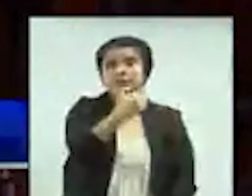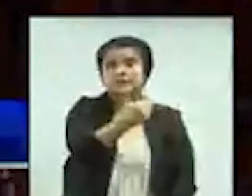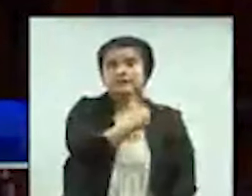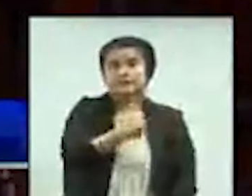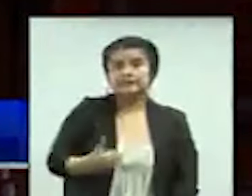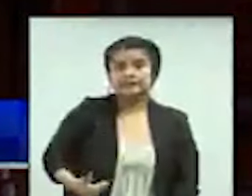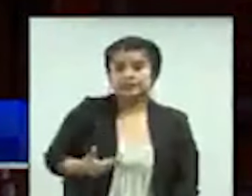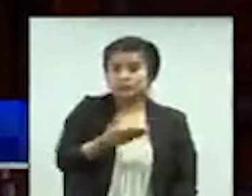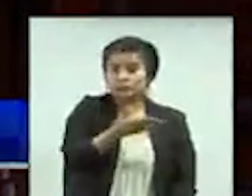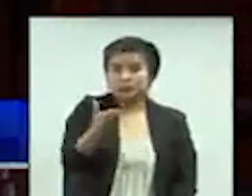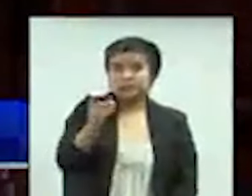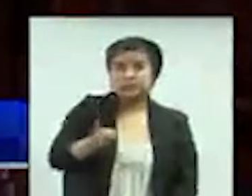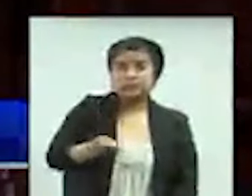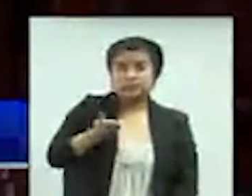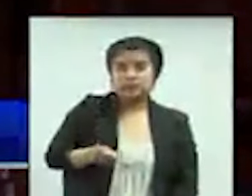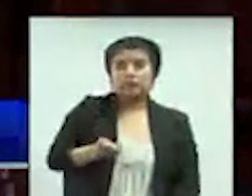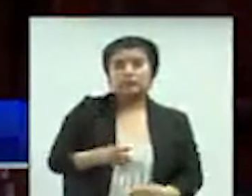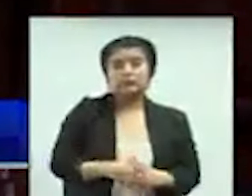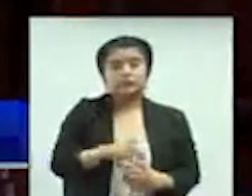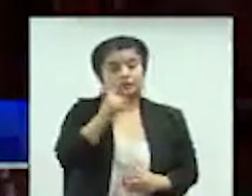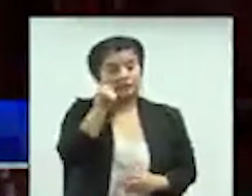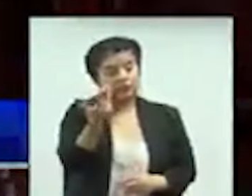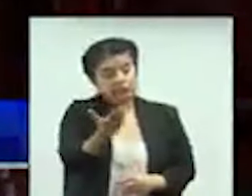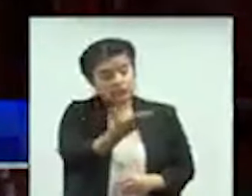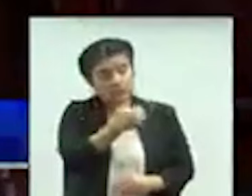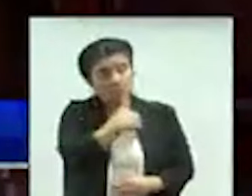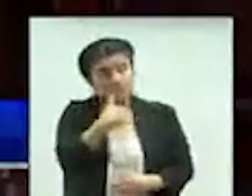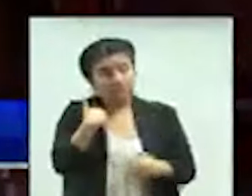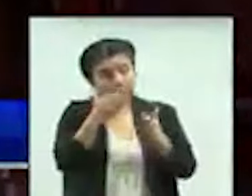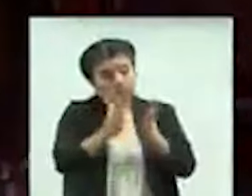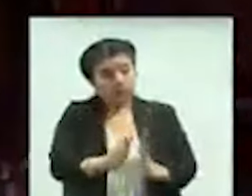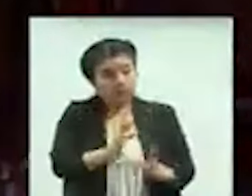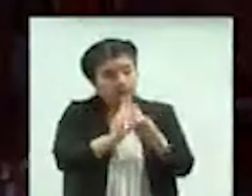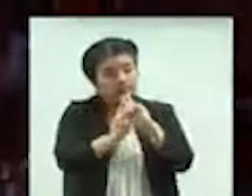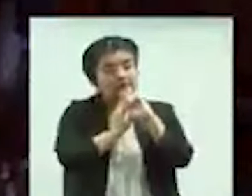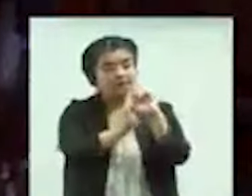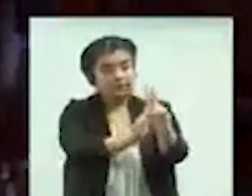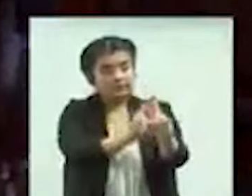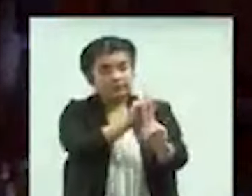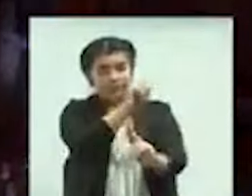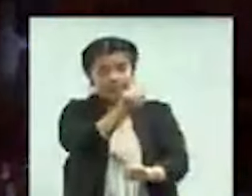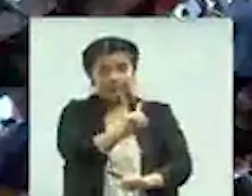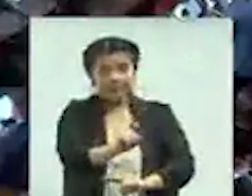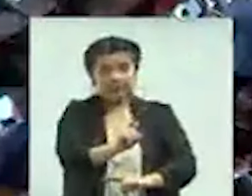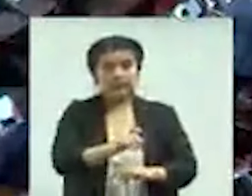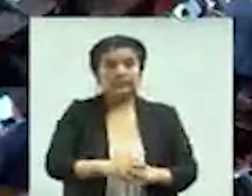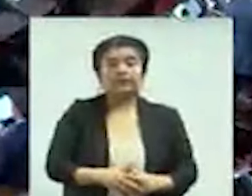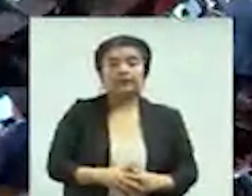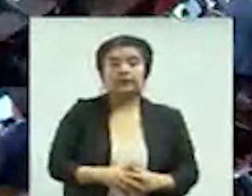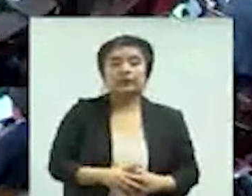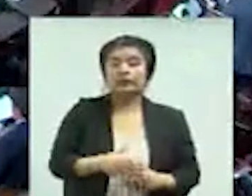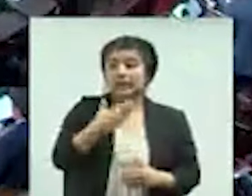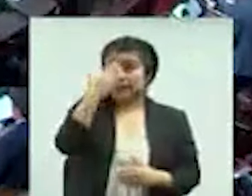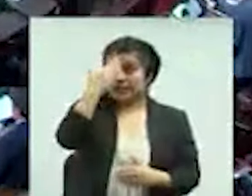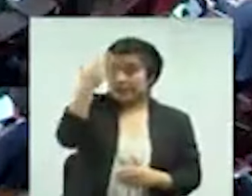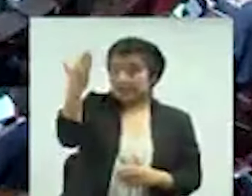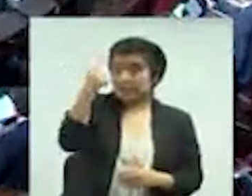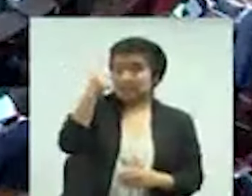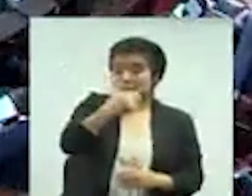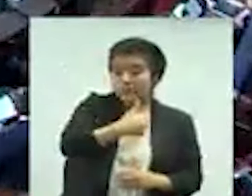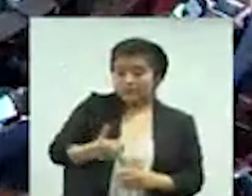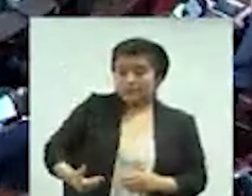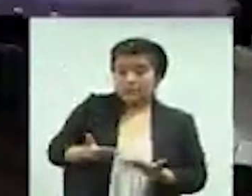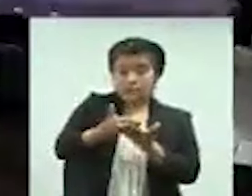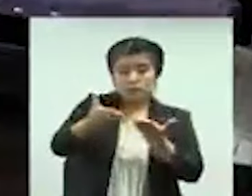Honorable Pleno. Señor Ministro, tiene la palabra para respuesta a la pregunta. Gracias, señor Presidente.